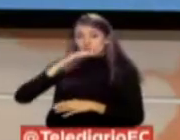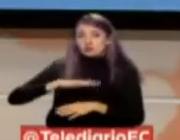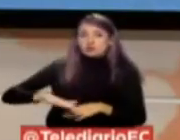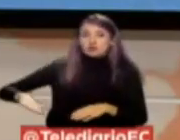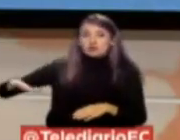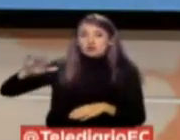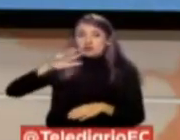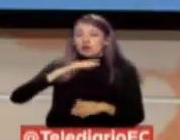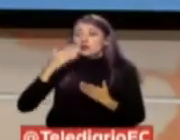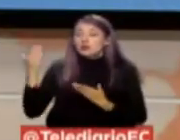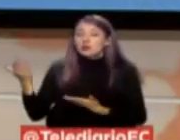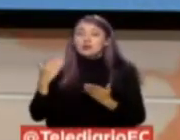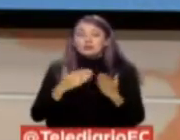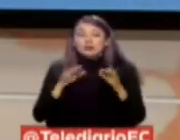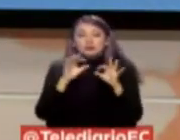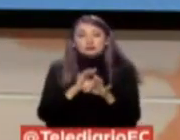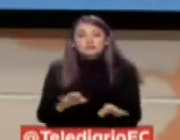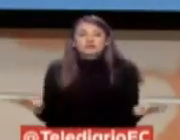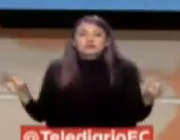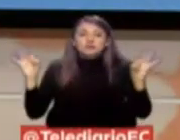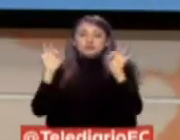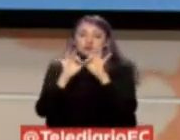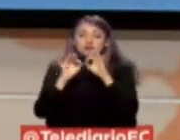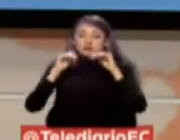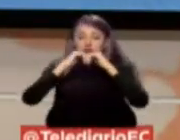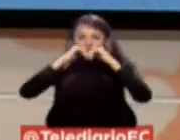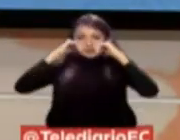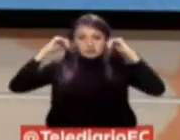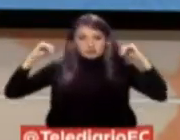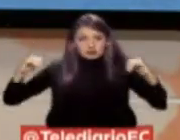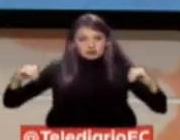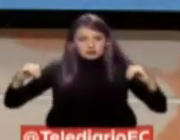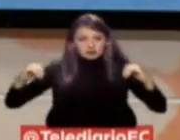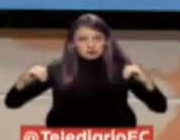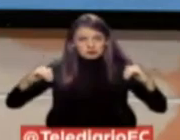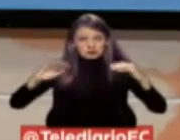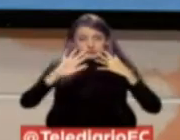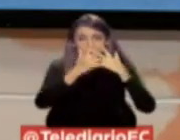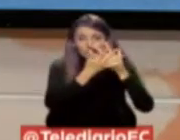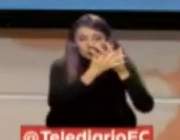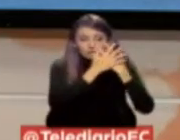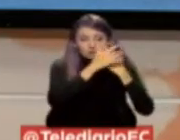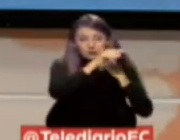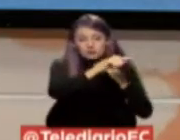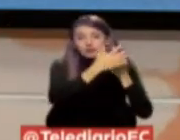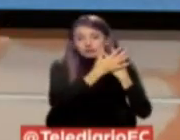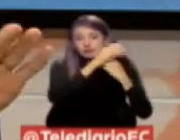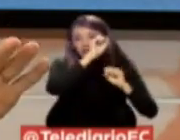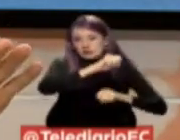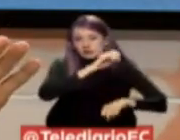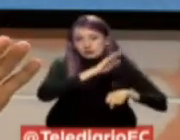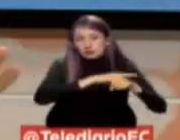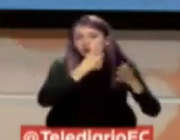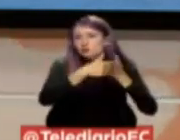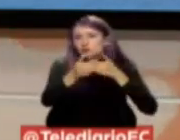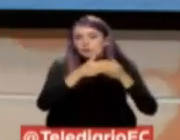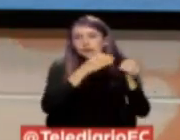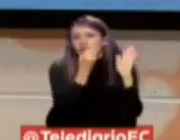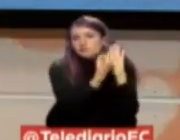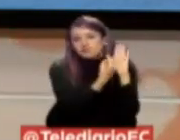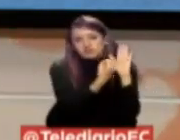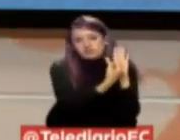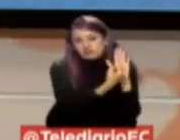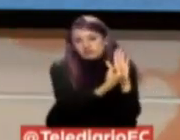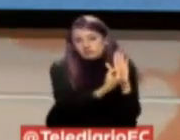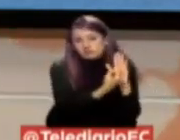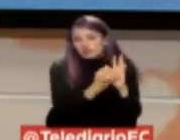medios de comunicación tienen un rol fundamental, es separar las cosas. Una cosa es un delincuente que tiene que estar en la cárcel, no importa la nacionalidad. Y otra